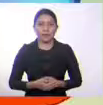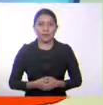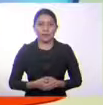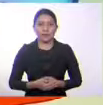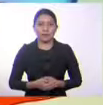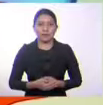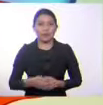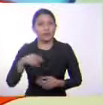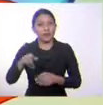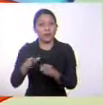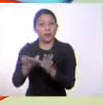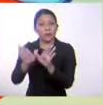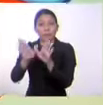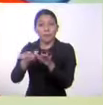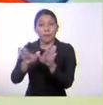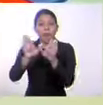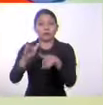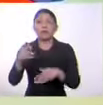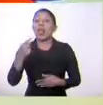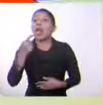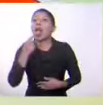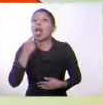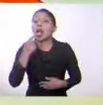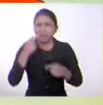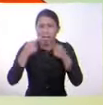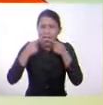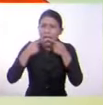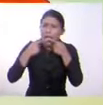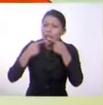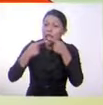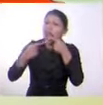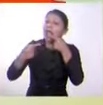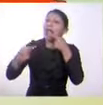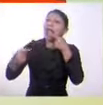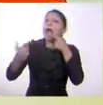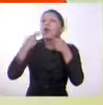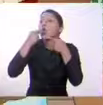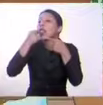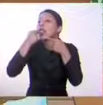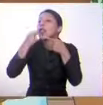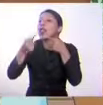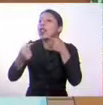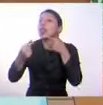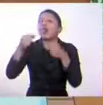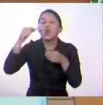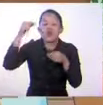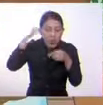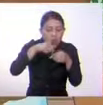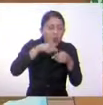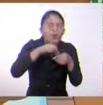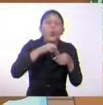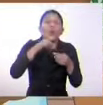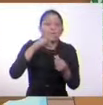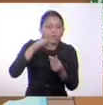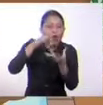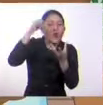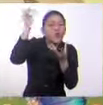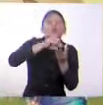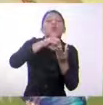Las mariposas tienen una lengua larga, como un pitillo, para chupar el néctar.